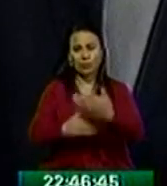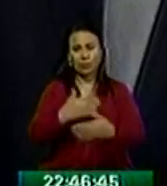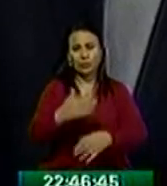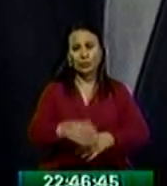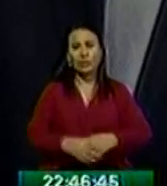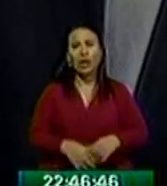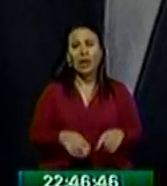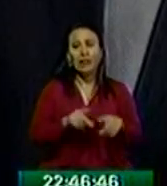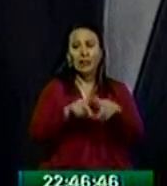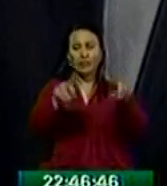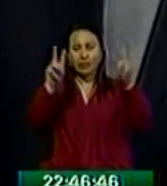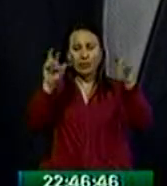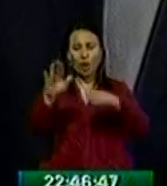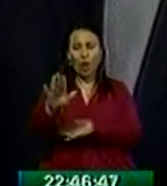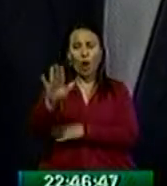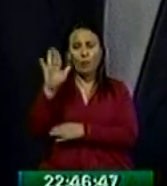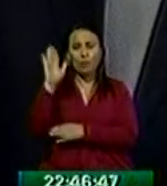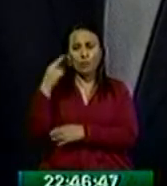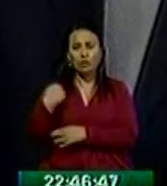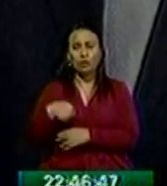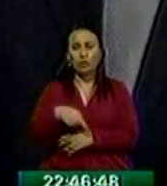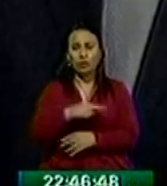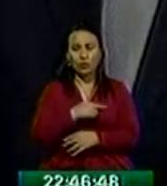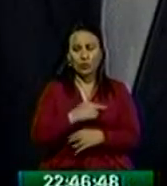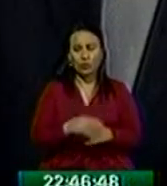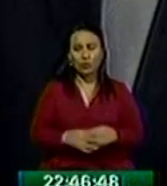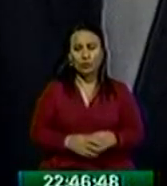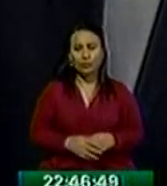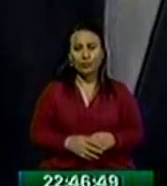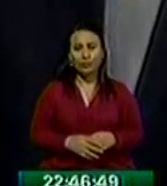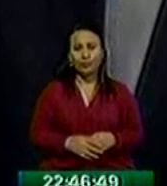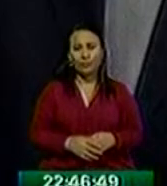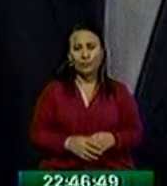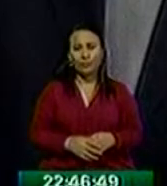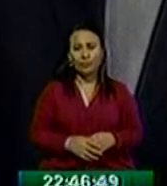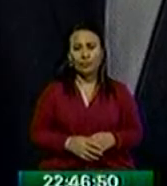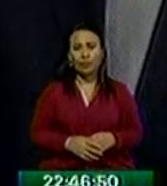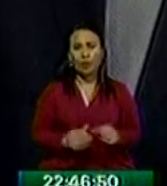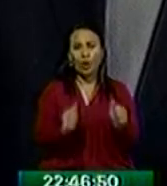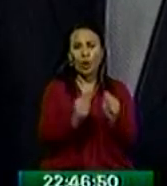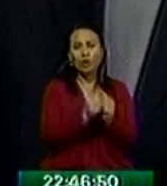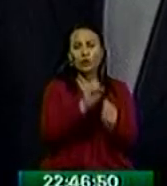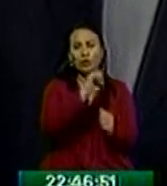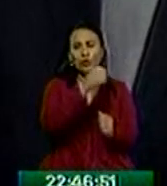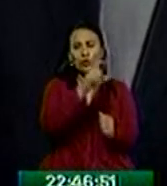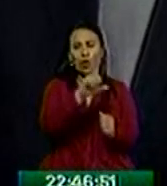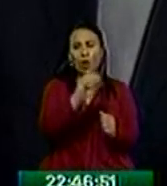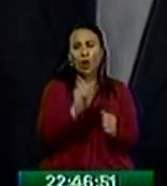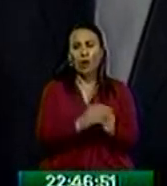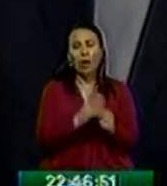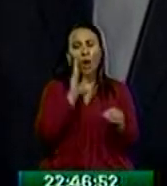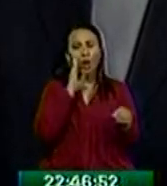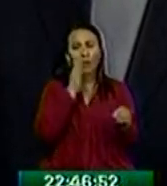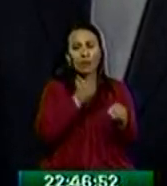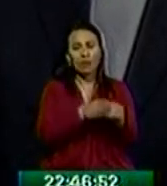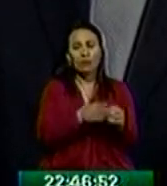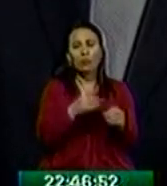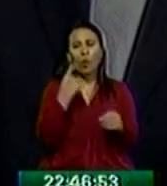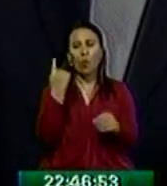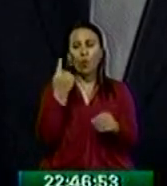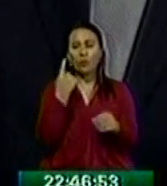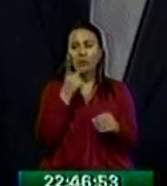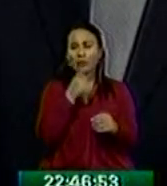los múltiples compromisos que podemos llegar con Solca, con la finalidad de que los